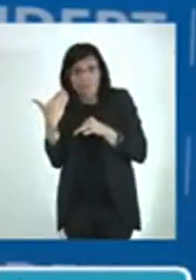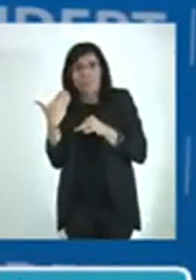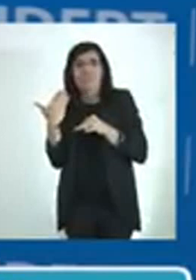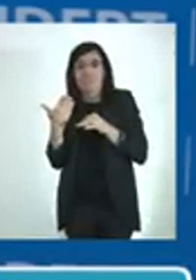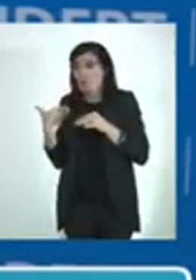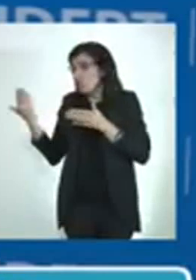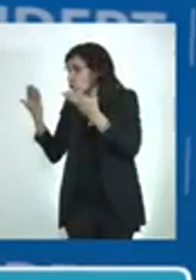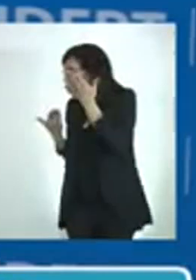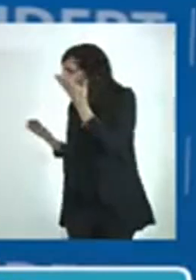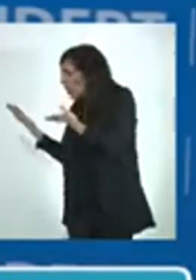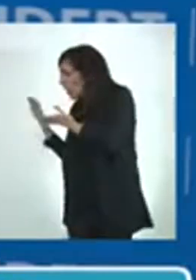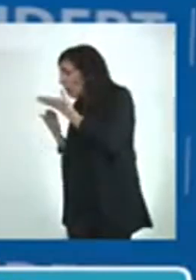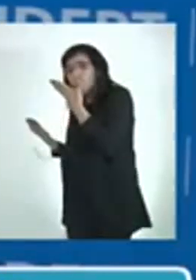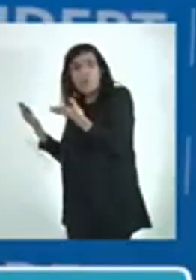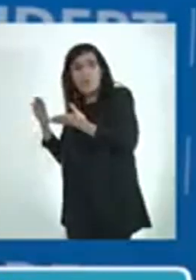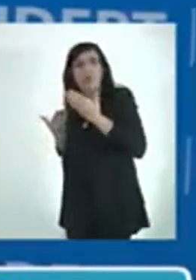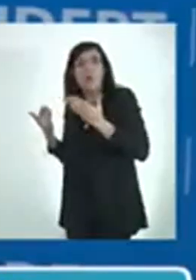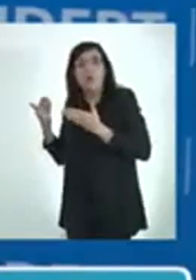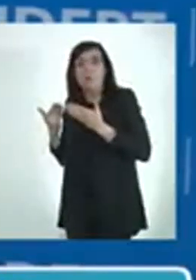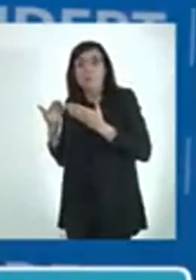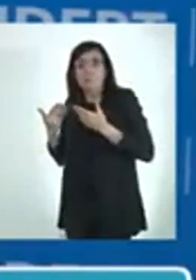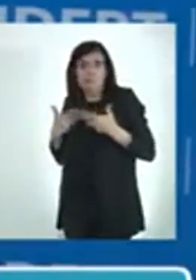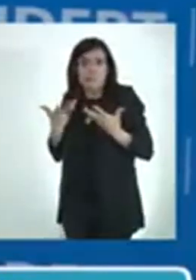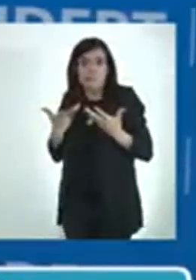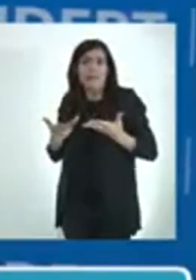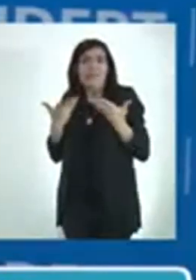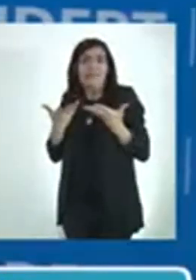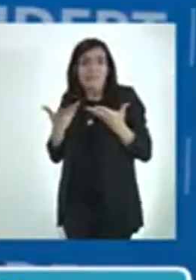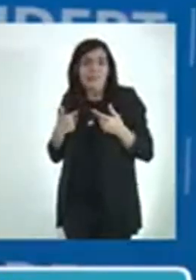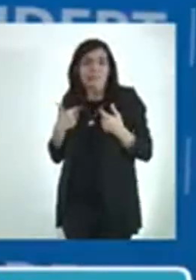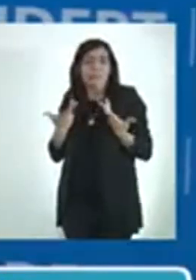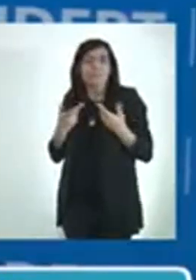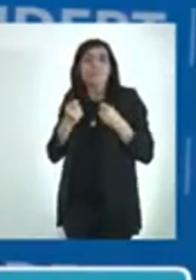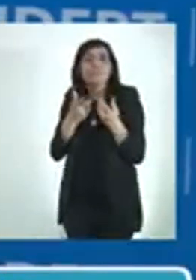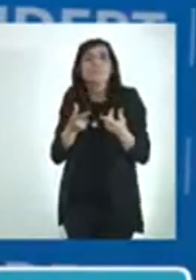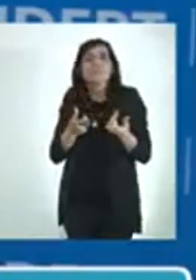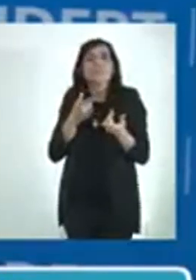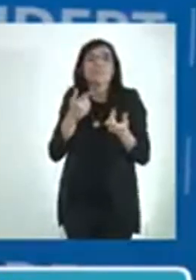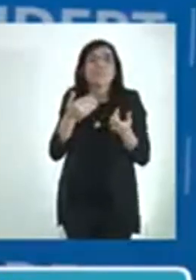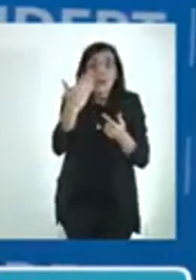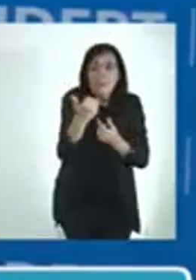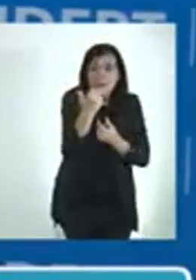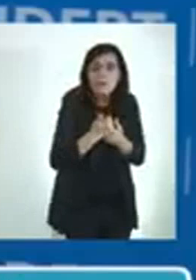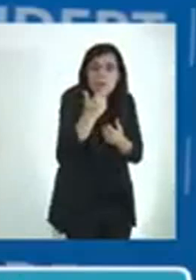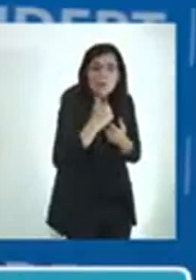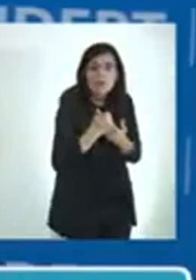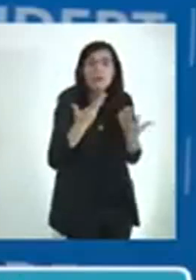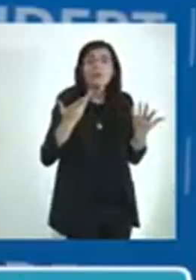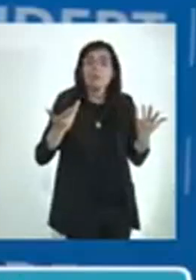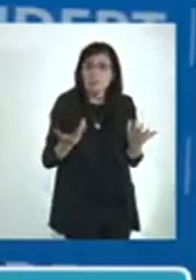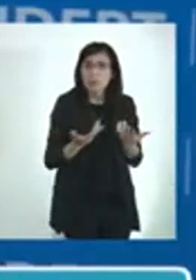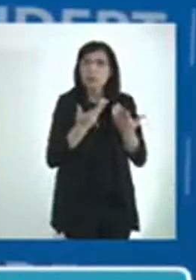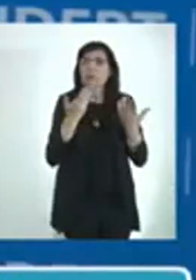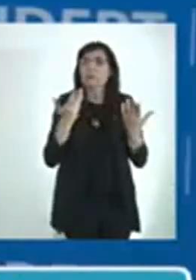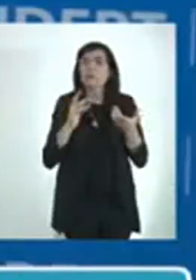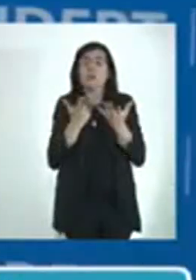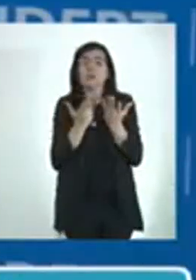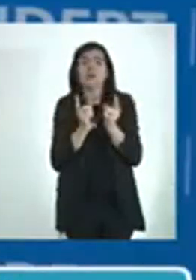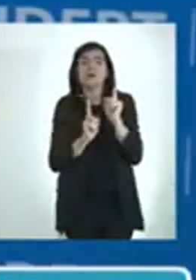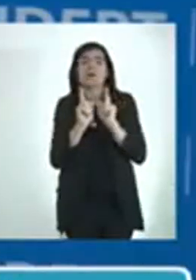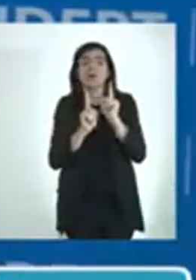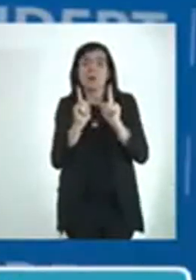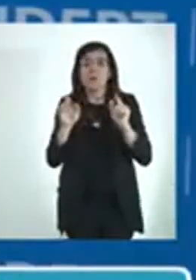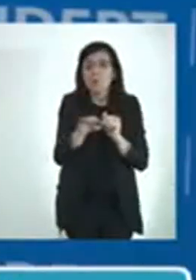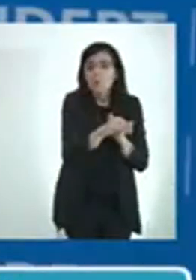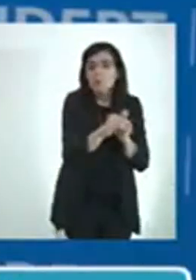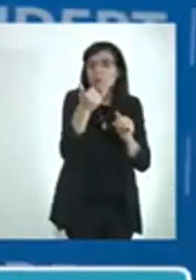tener esta capacidad de animarnos a trabajar cosas que los chicos demandan también a sus formas, algunas veces explícita, otras